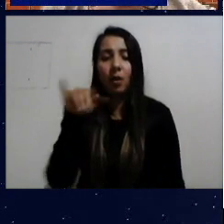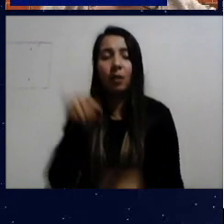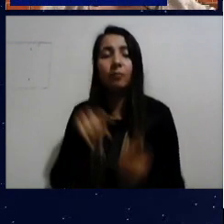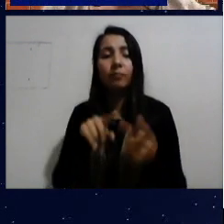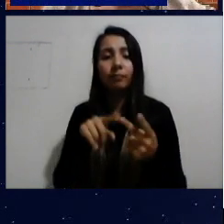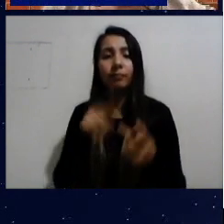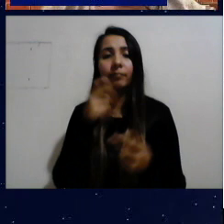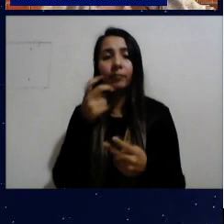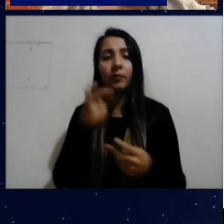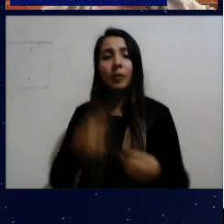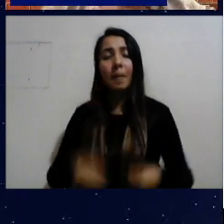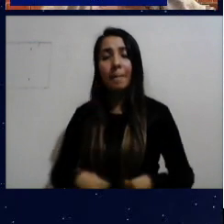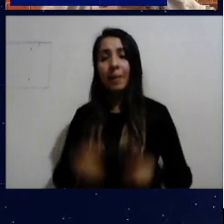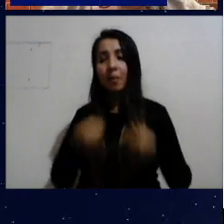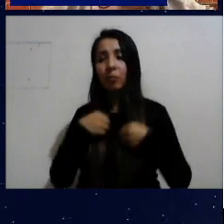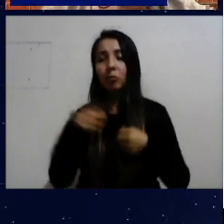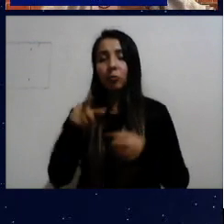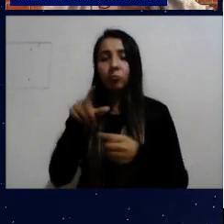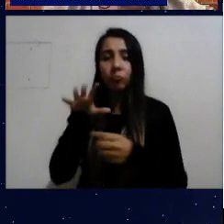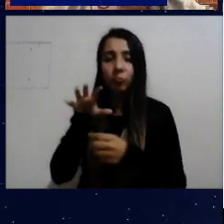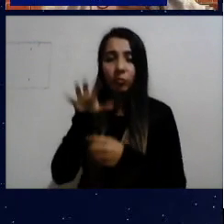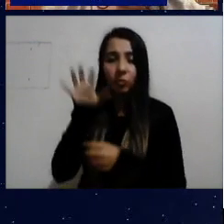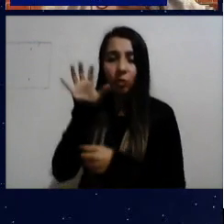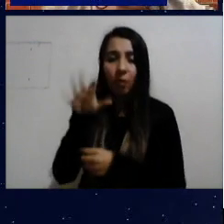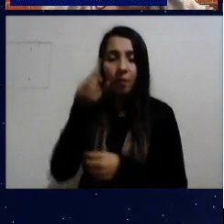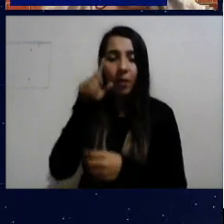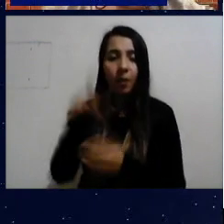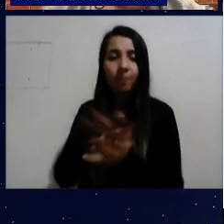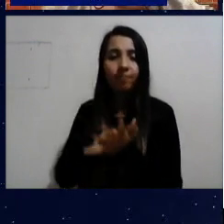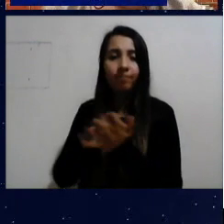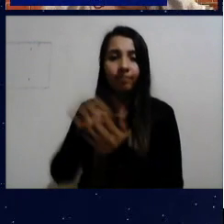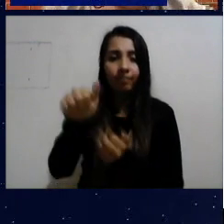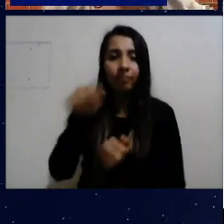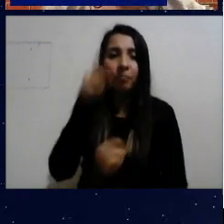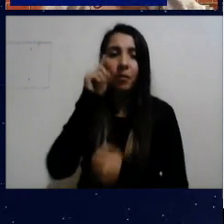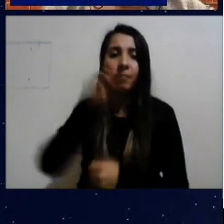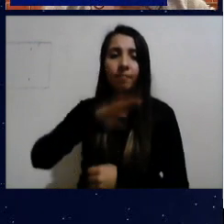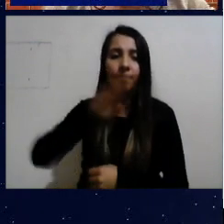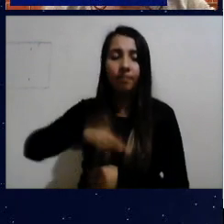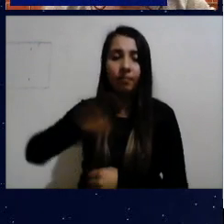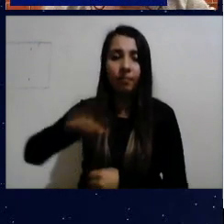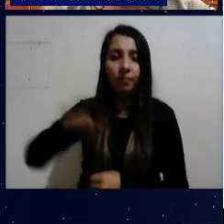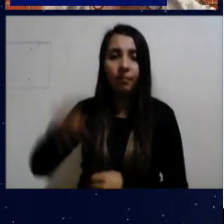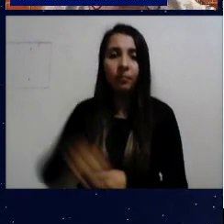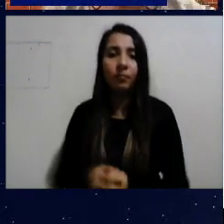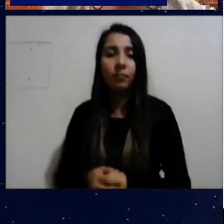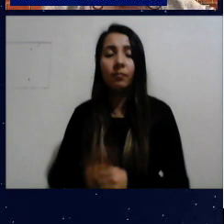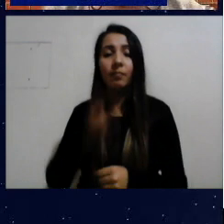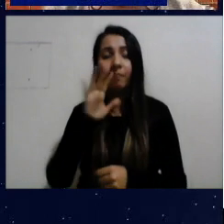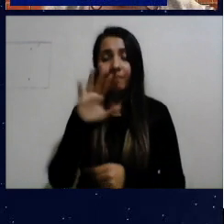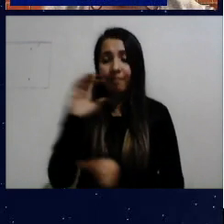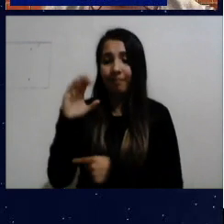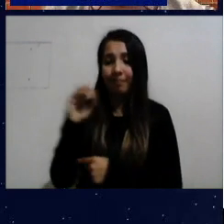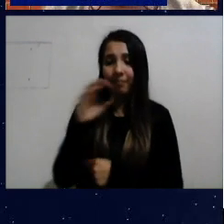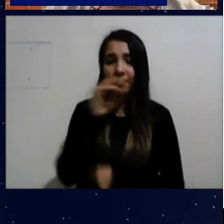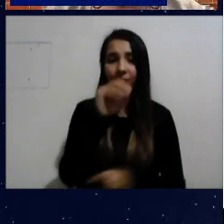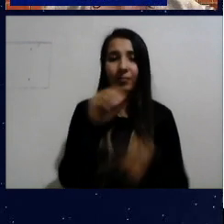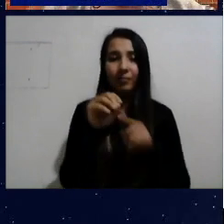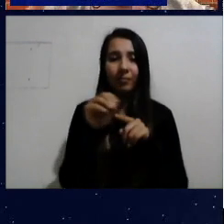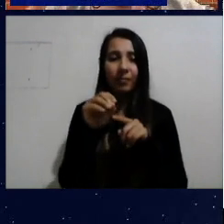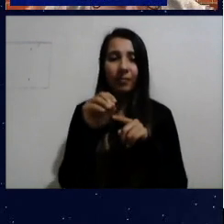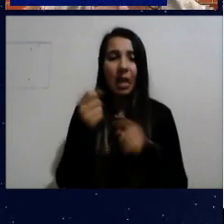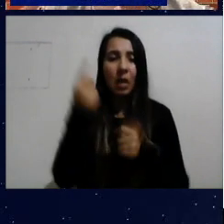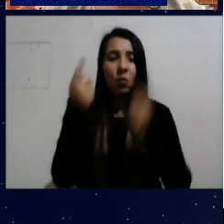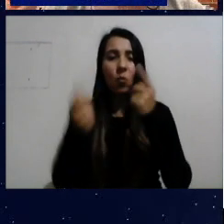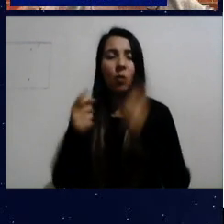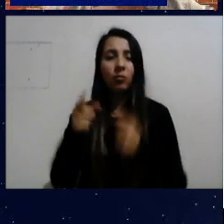la radiación ultravioleta son los virus y las esporas bacterianas. Pero incluso microorganismos como los